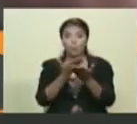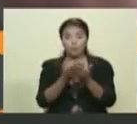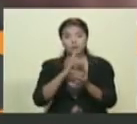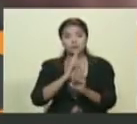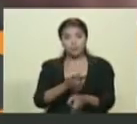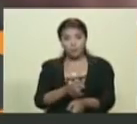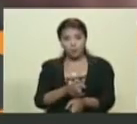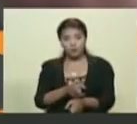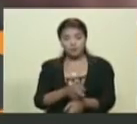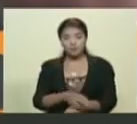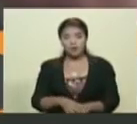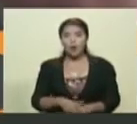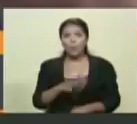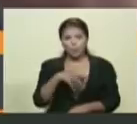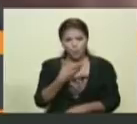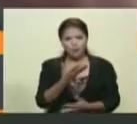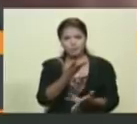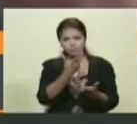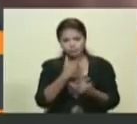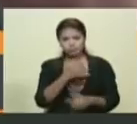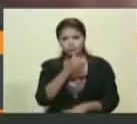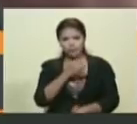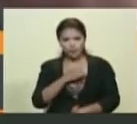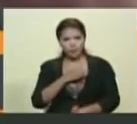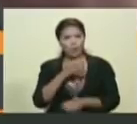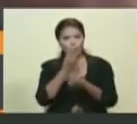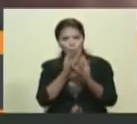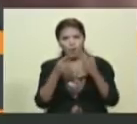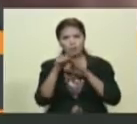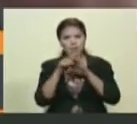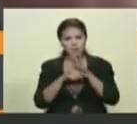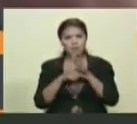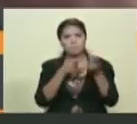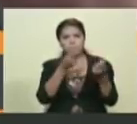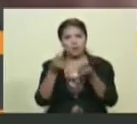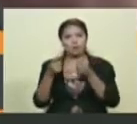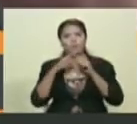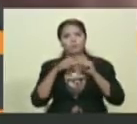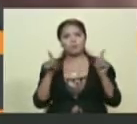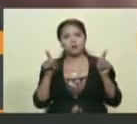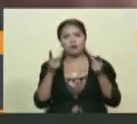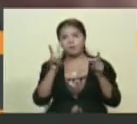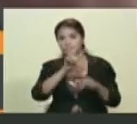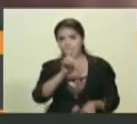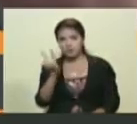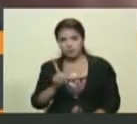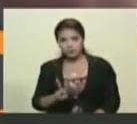¿Nos podría informar sobre las líneas de acción para diversificar la economía venezolana?